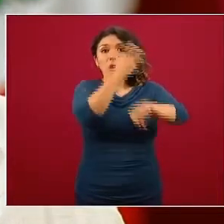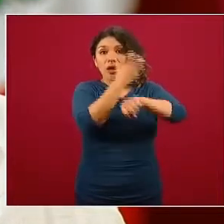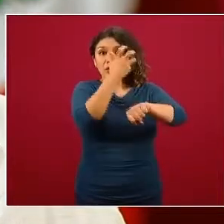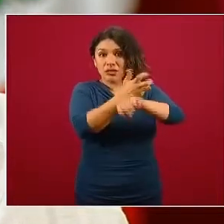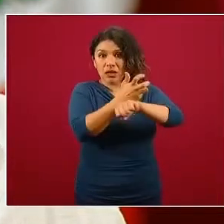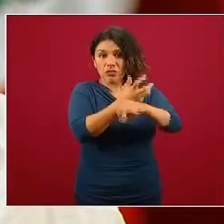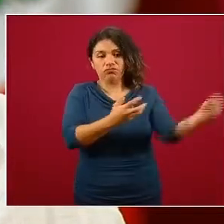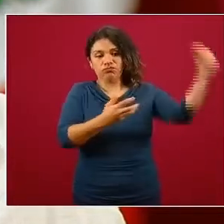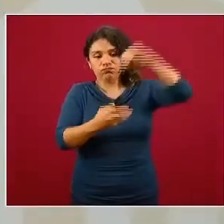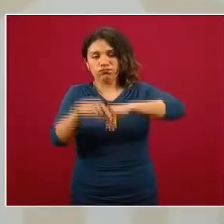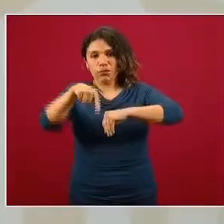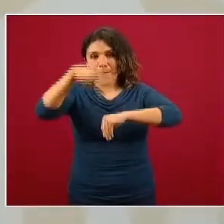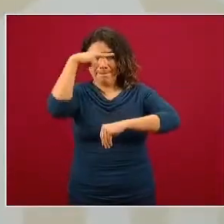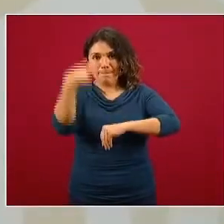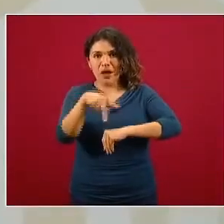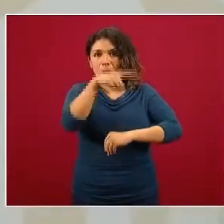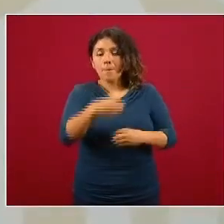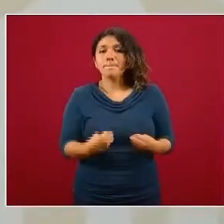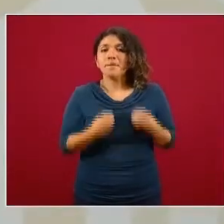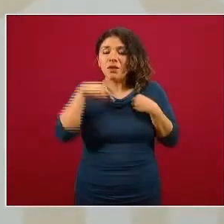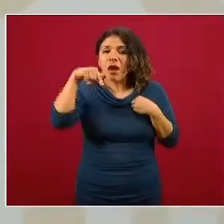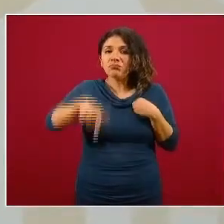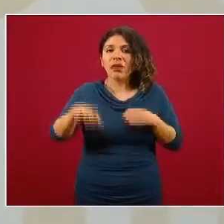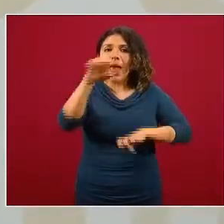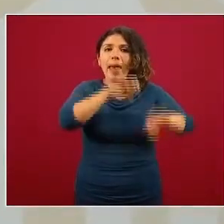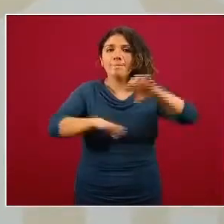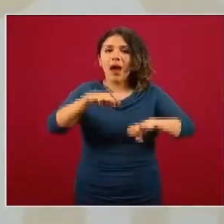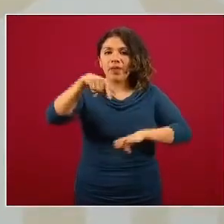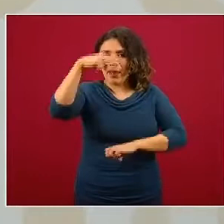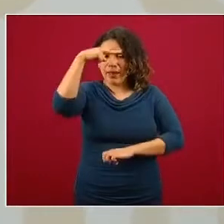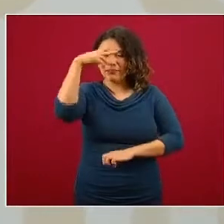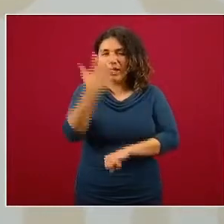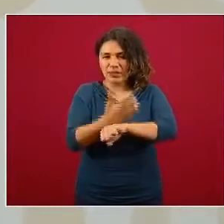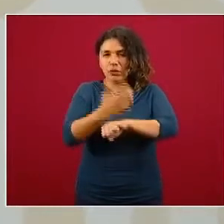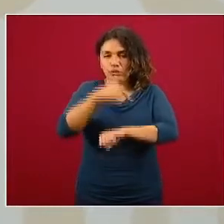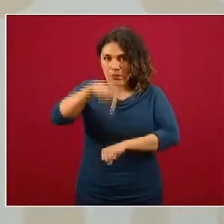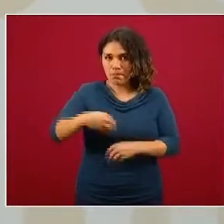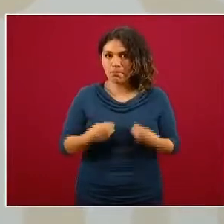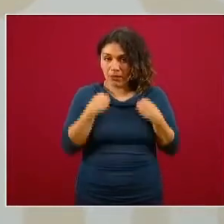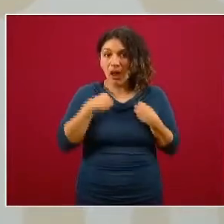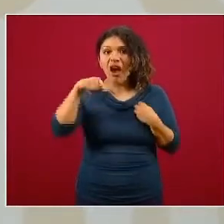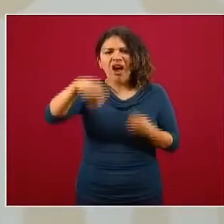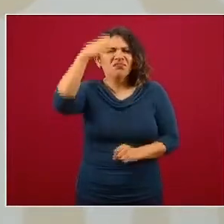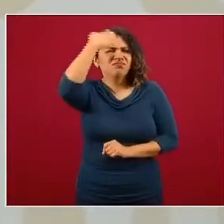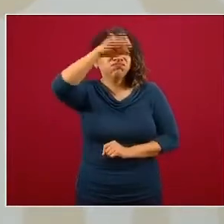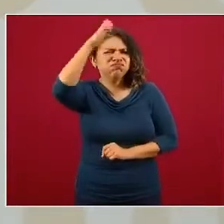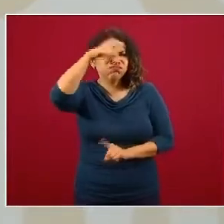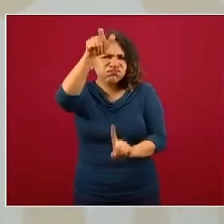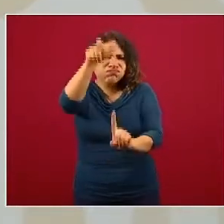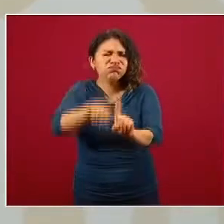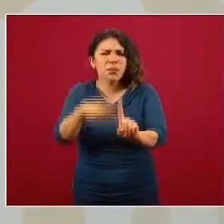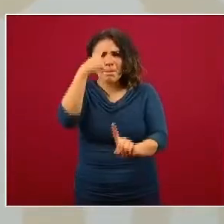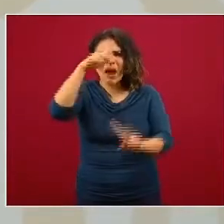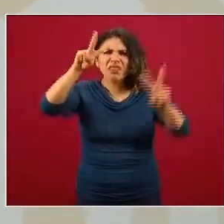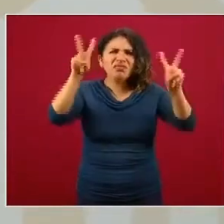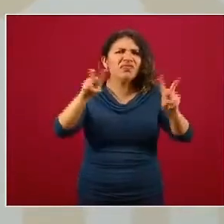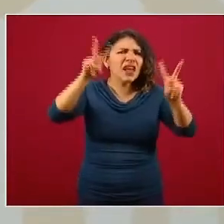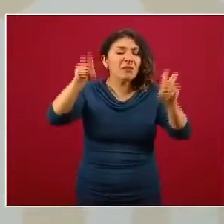Unidos en México. Ella reside en la Embajada de Estados Unidos y es una experta en estos temas. Ella fue